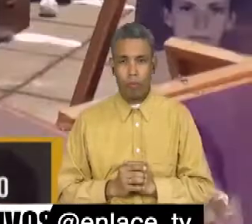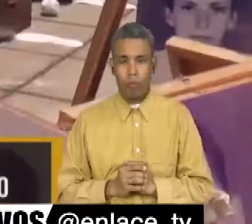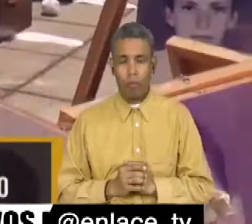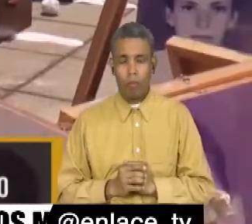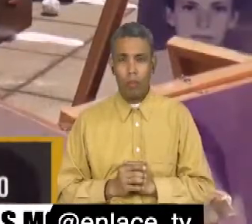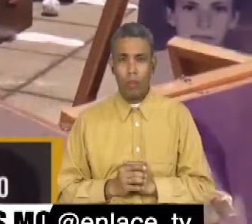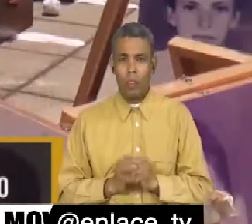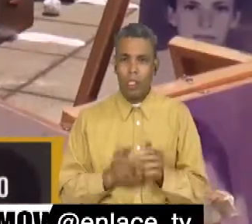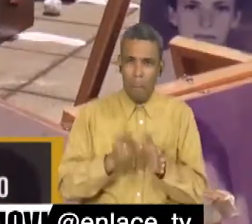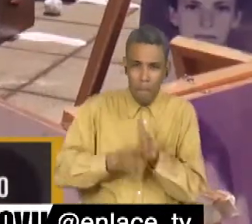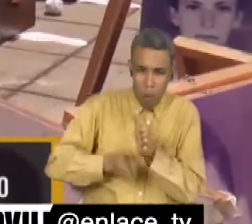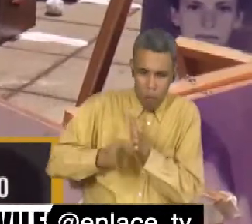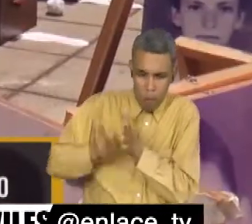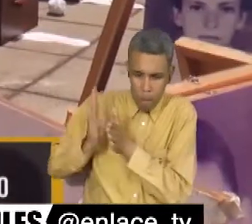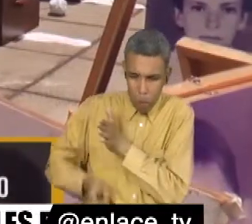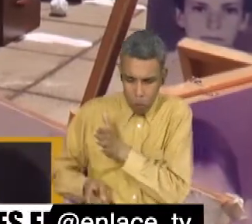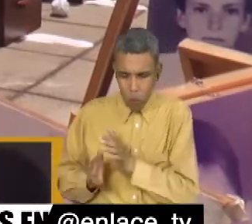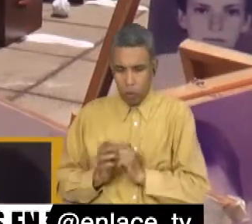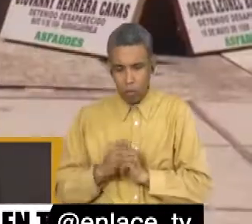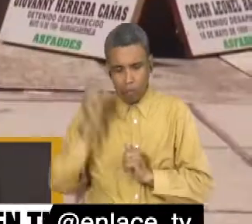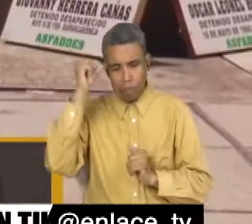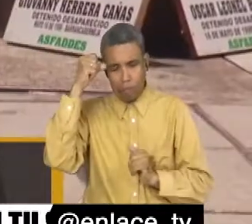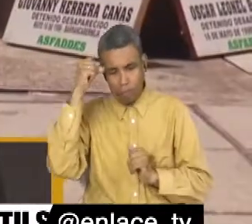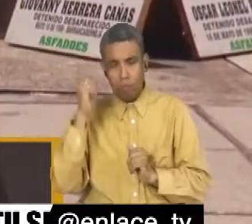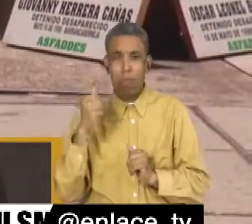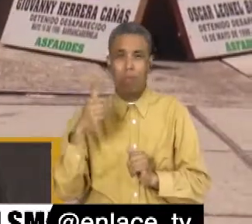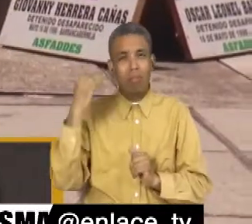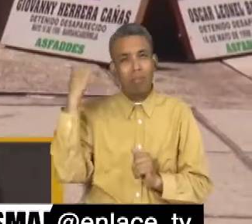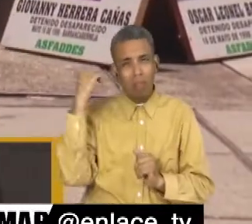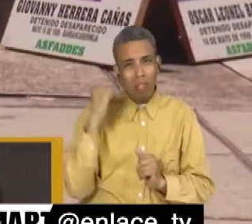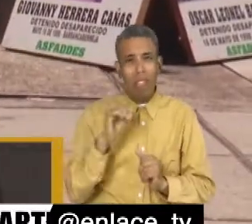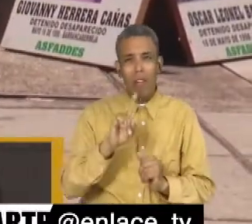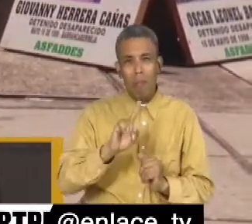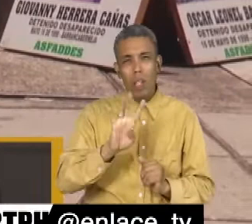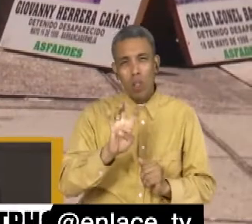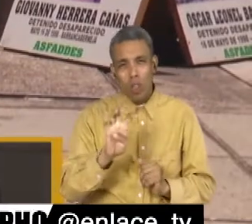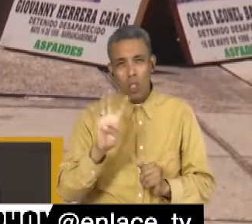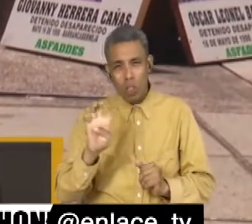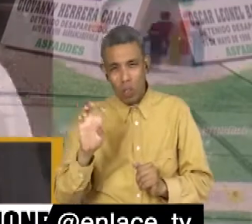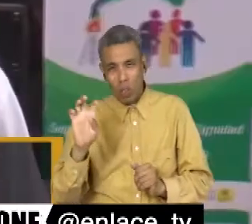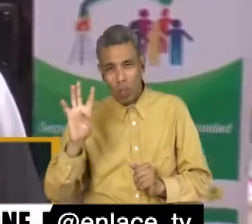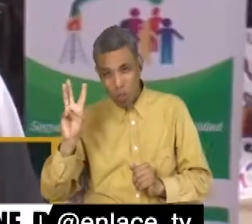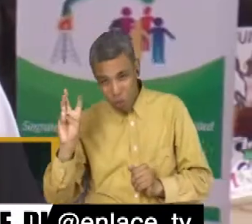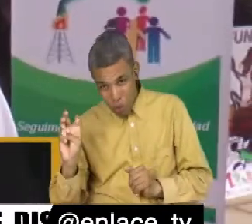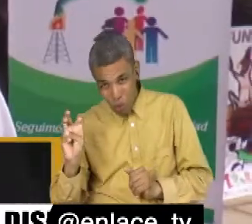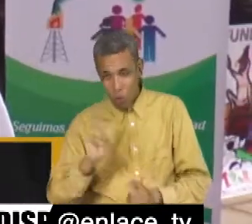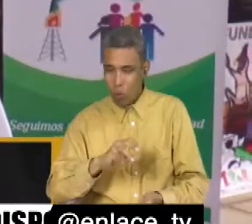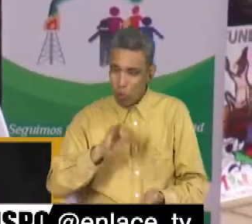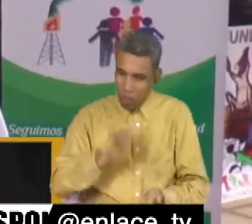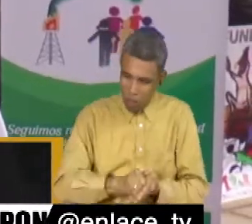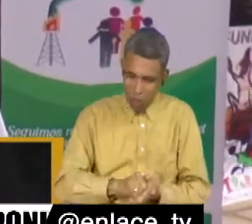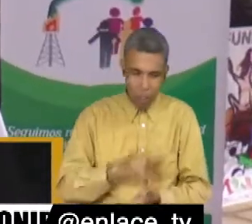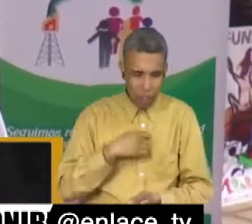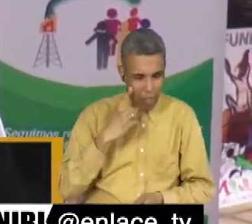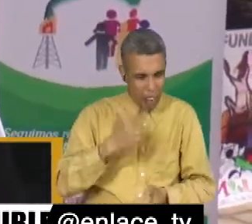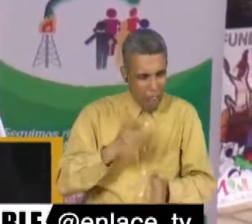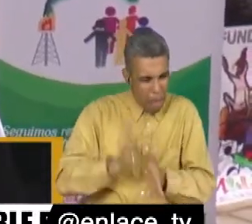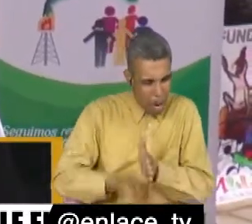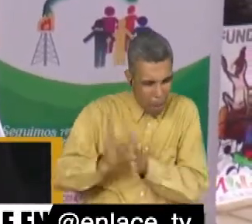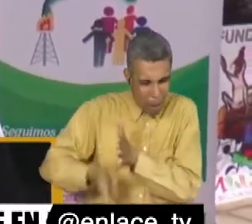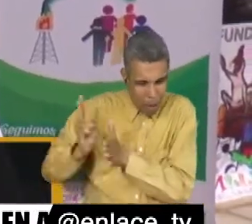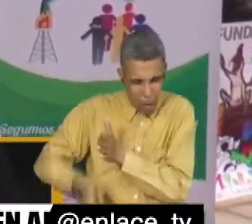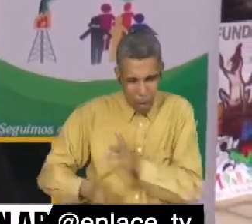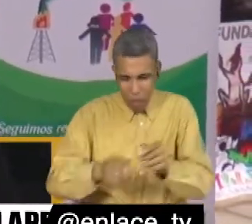las Víctimas. Coincide con el aniversario de la masacre del 16 de mayo de 1998. Afortunadamente, la afluencia